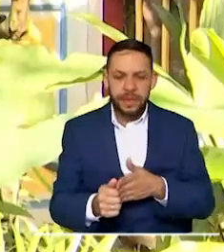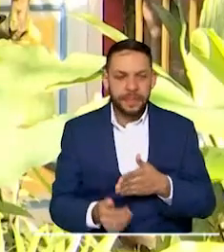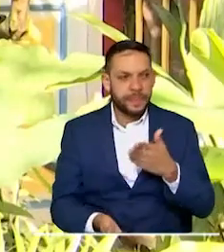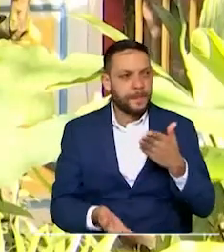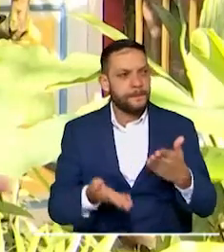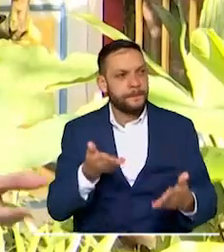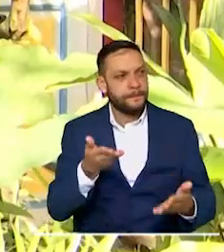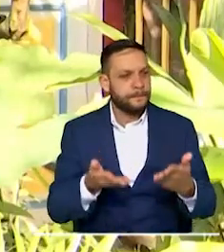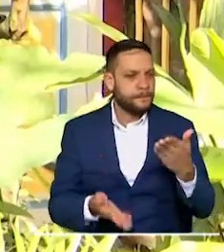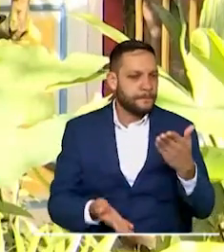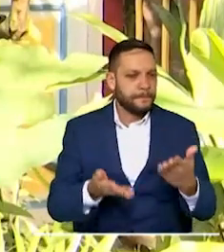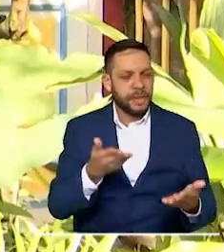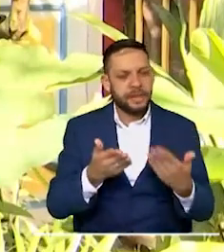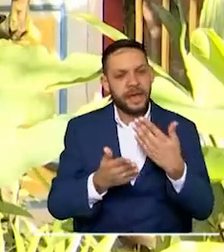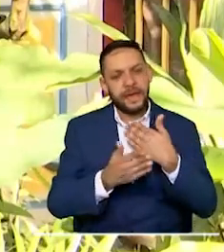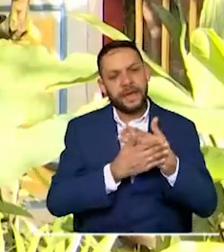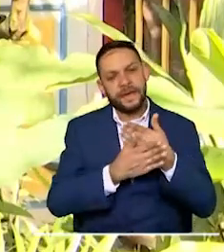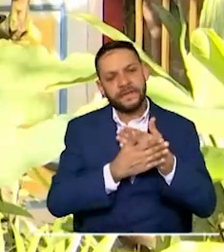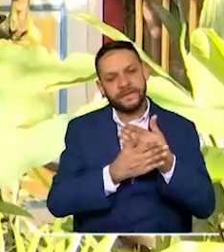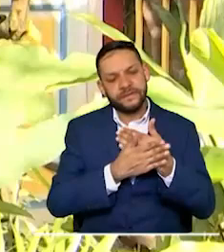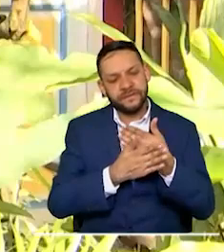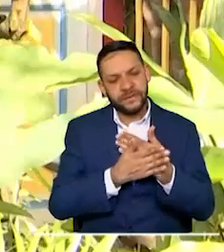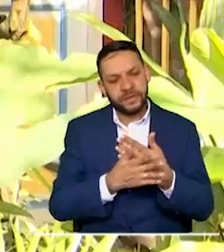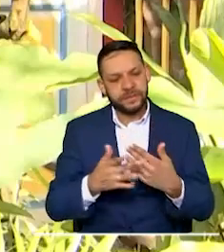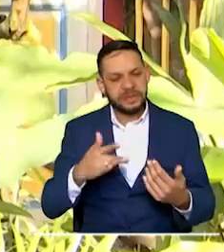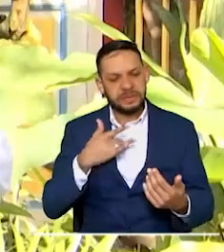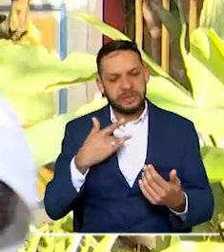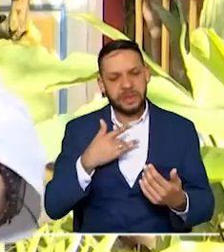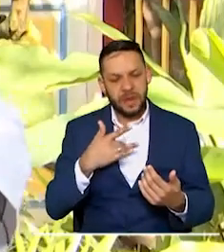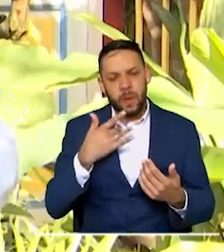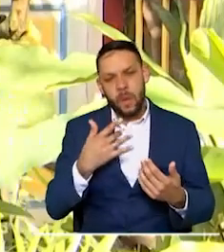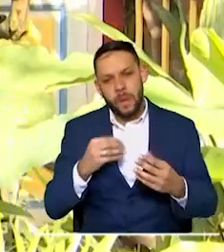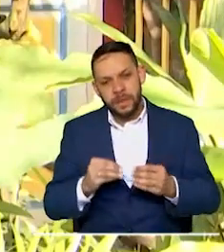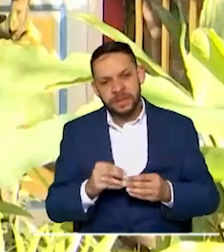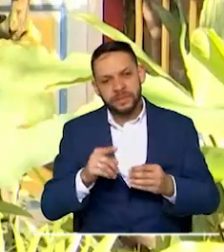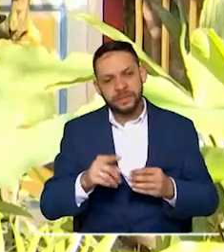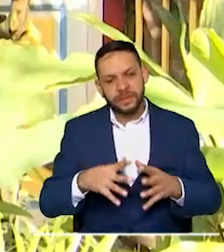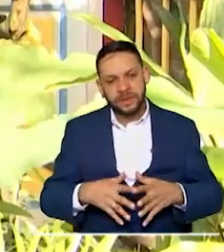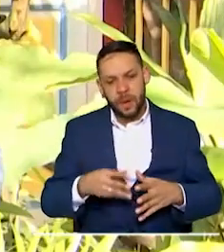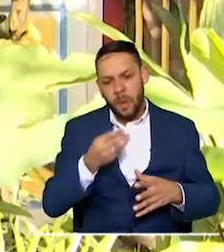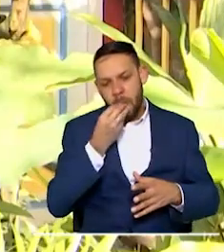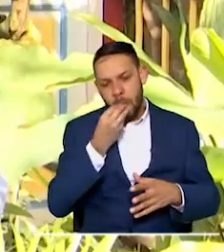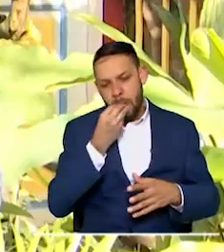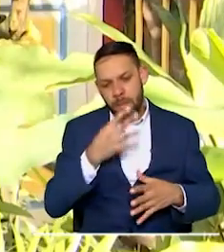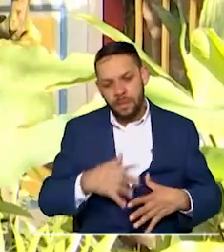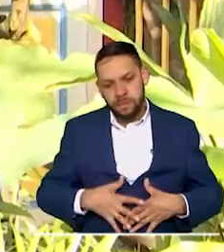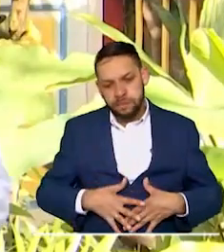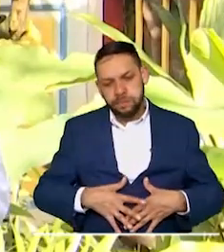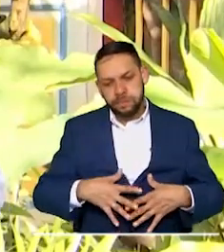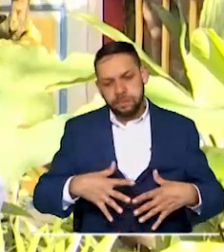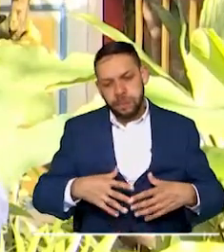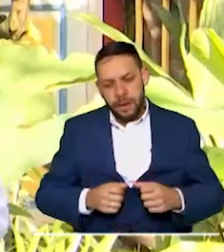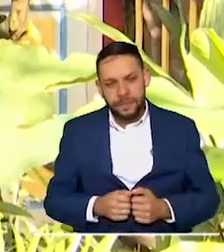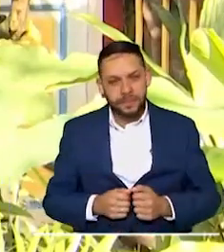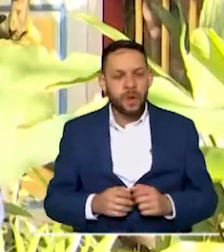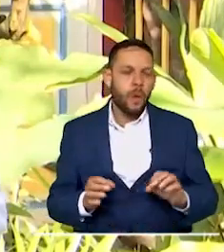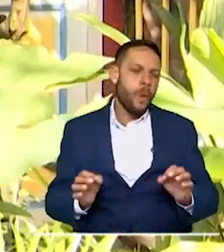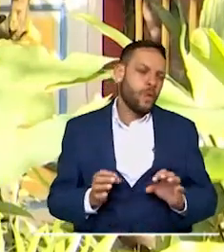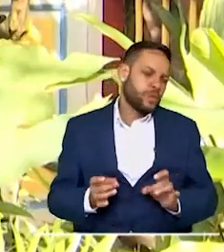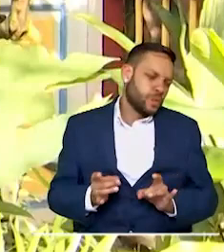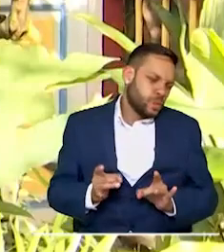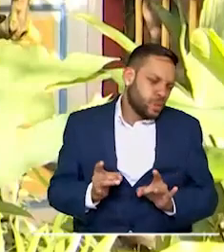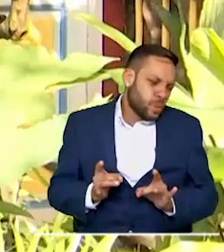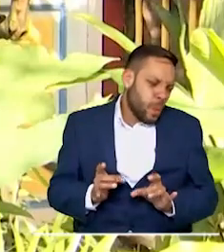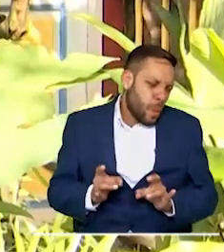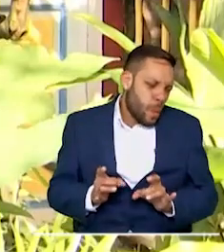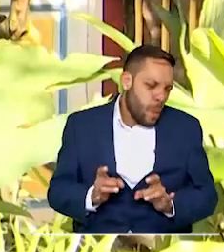síntomas que me mencionen, porque si a mí me dicen es que como y se me infla el estómago, tengo dolores, cólicos, me suena